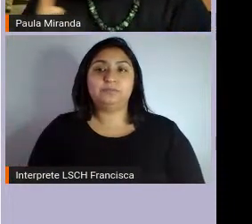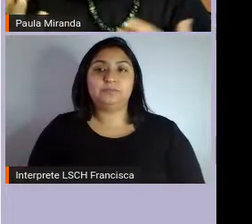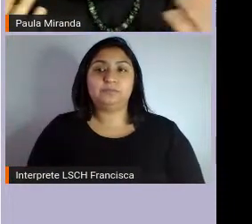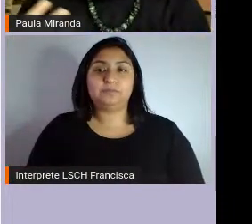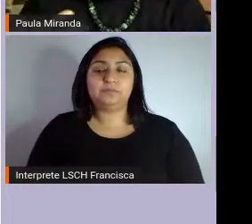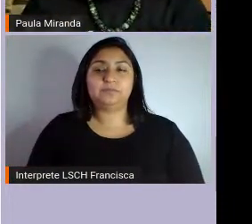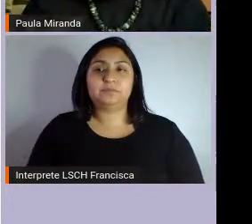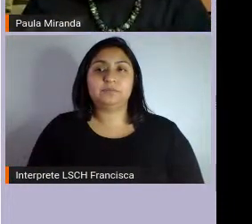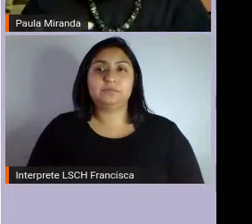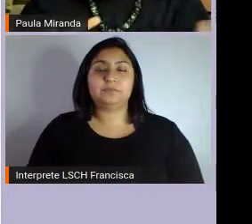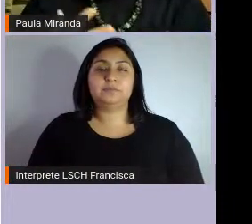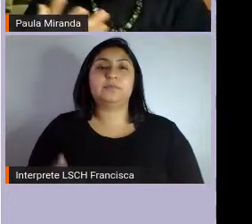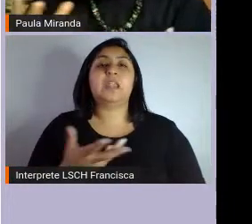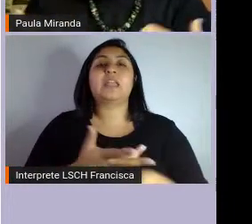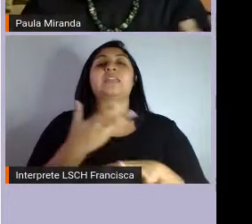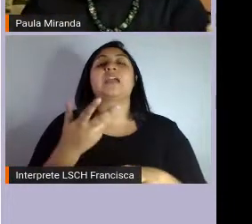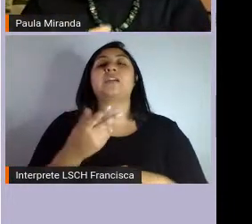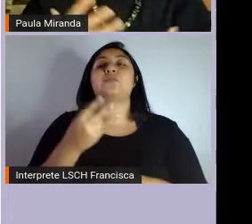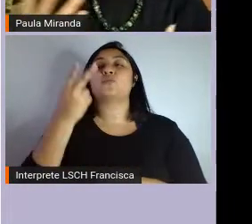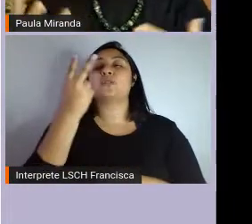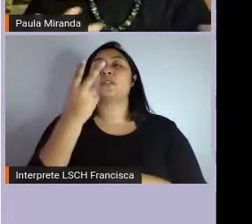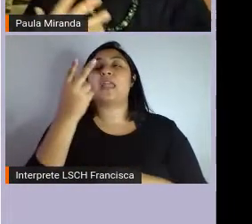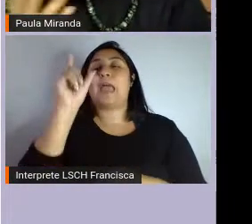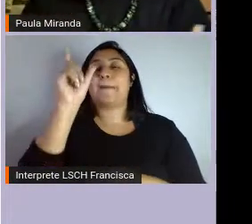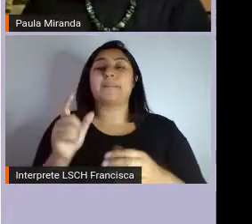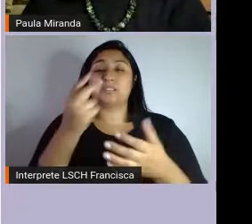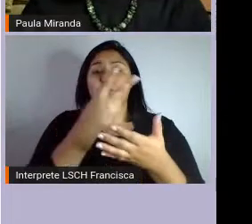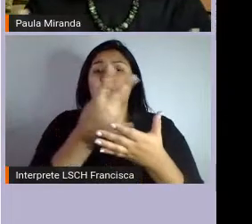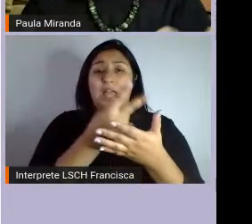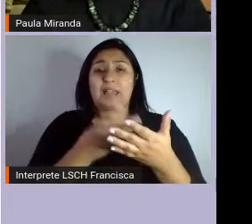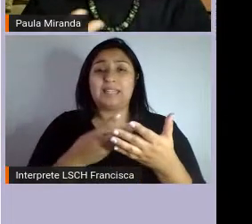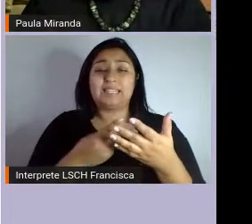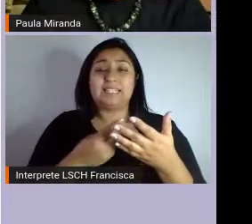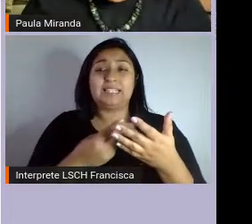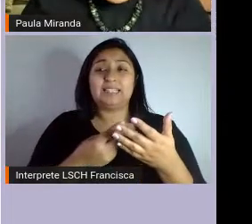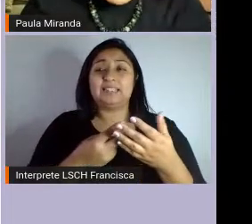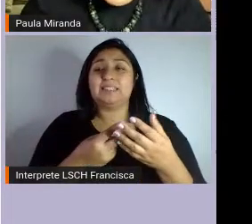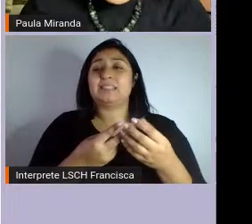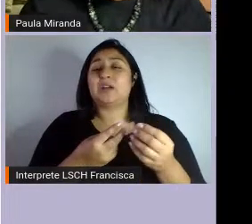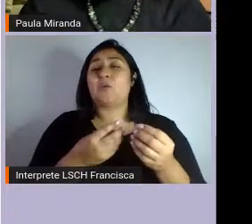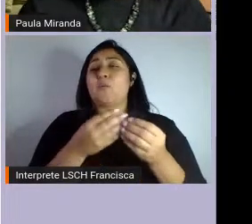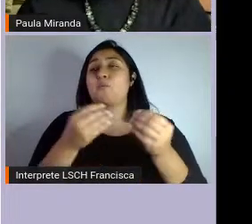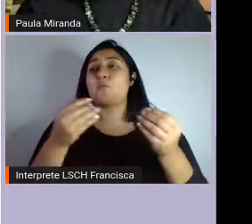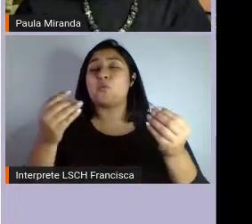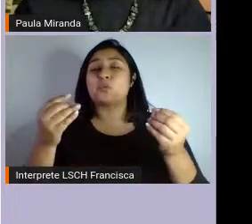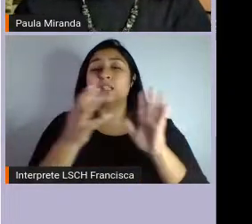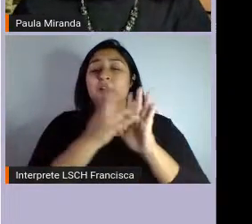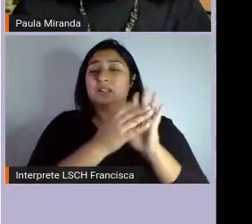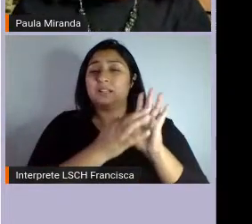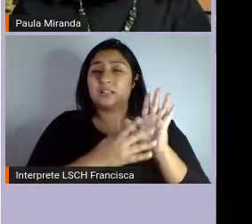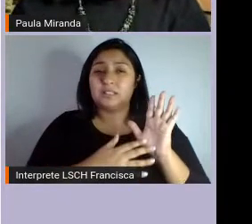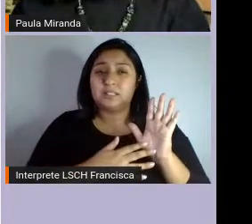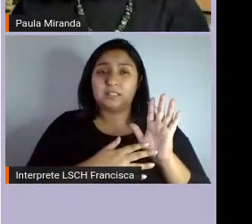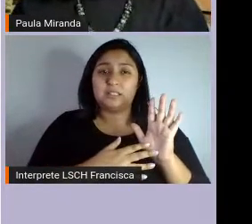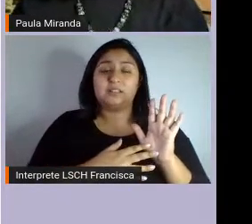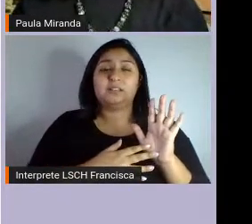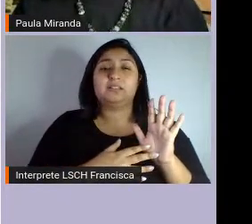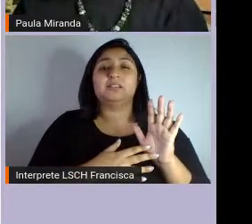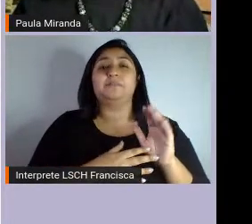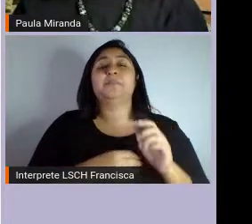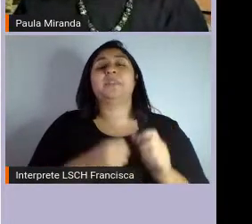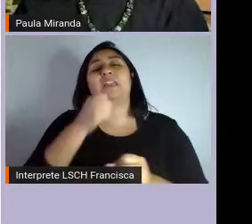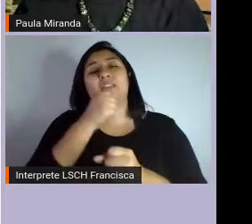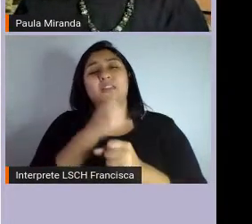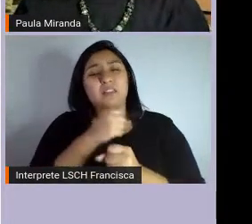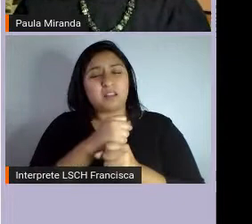una multiartista, alguien que hace hiperactiva, obviamente, ¿cierto? Violeta Parra era muy, muy, muy trabajadora,